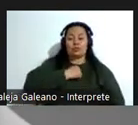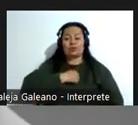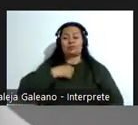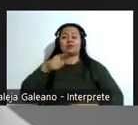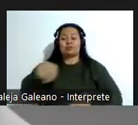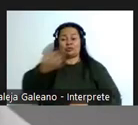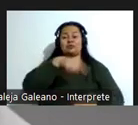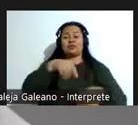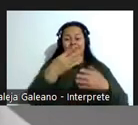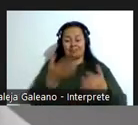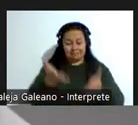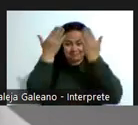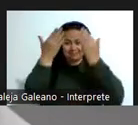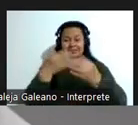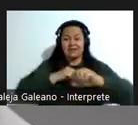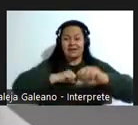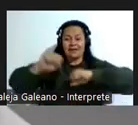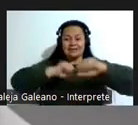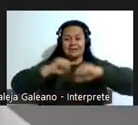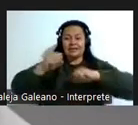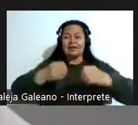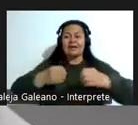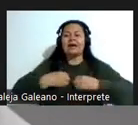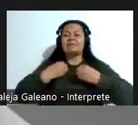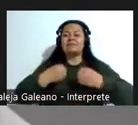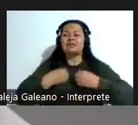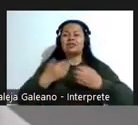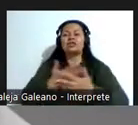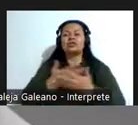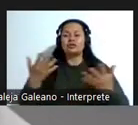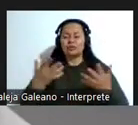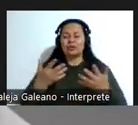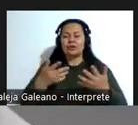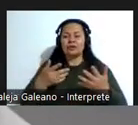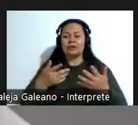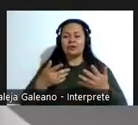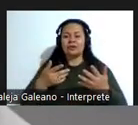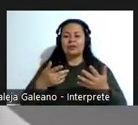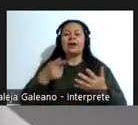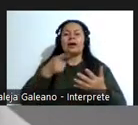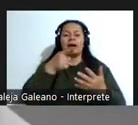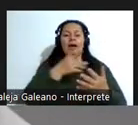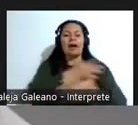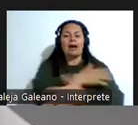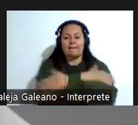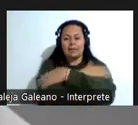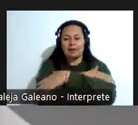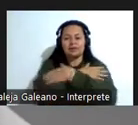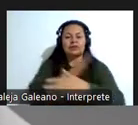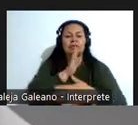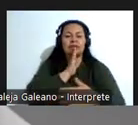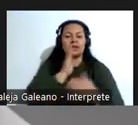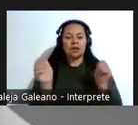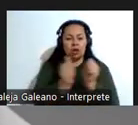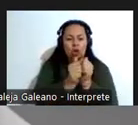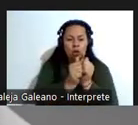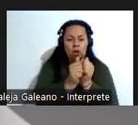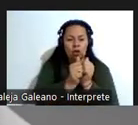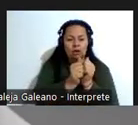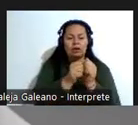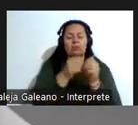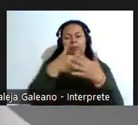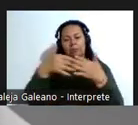el ejercicio. Habito en, y ponen allí. Que abrazo con, y ponen allí.